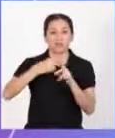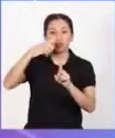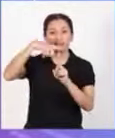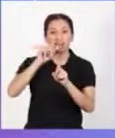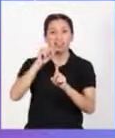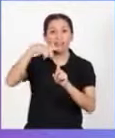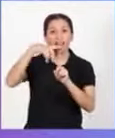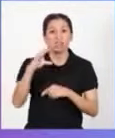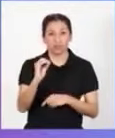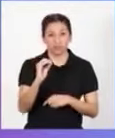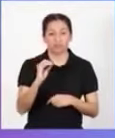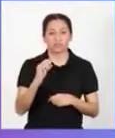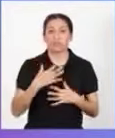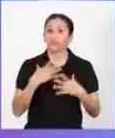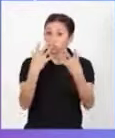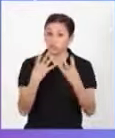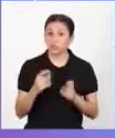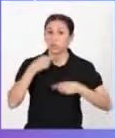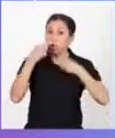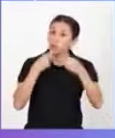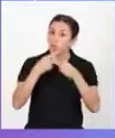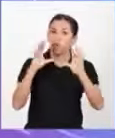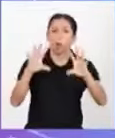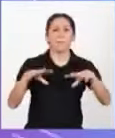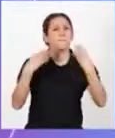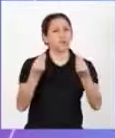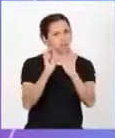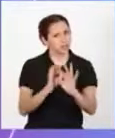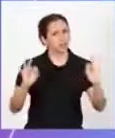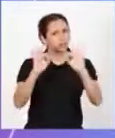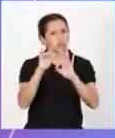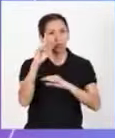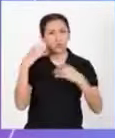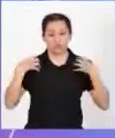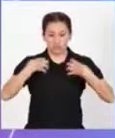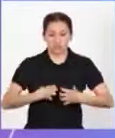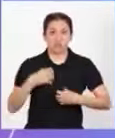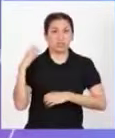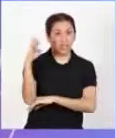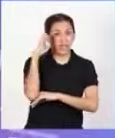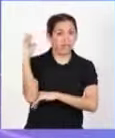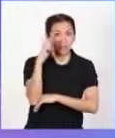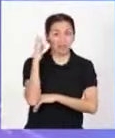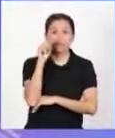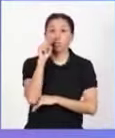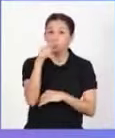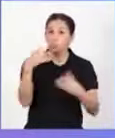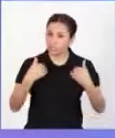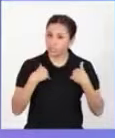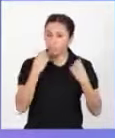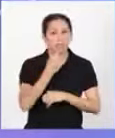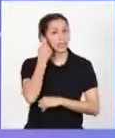Hola, soy Tato. Y quiero contarte por qué es importante una mochila para emergencias.